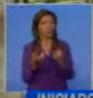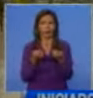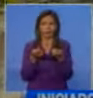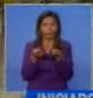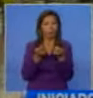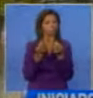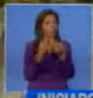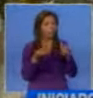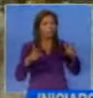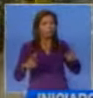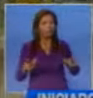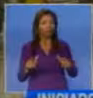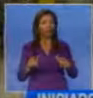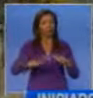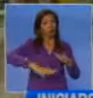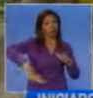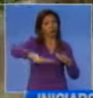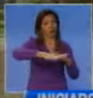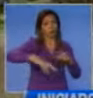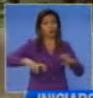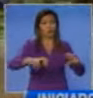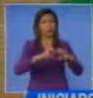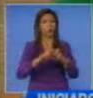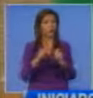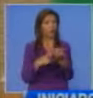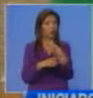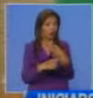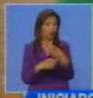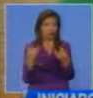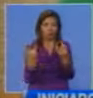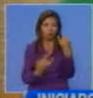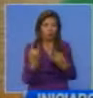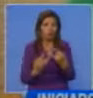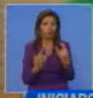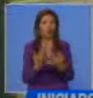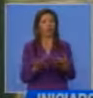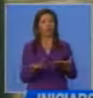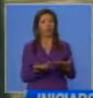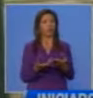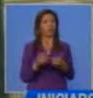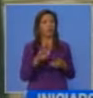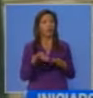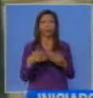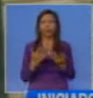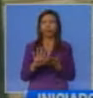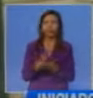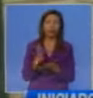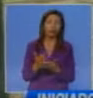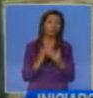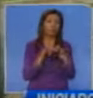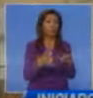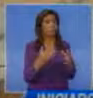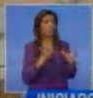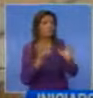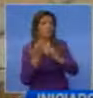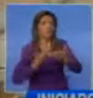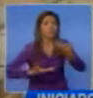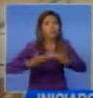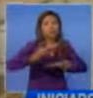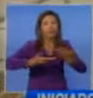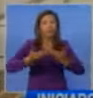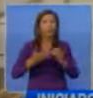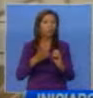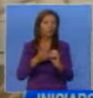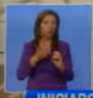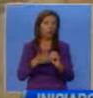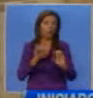Y plazoleta con internet, que aunque por este día haya sido punto de encuentro de los alumnos que no recibieron clases, cumple con el objetivo de integración para